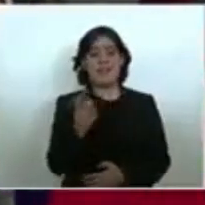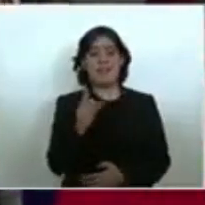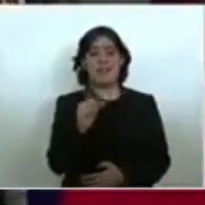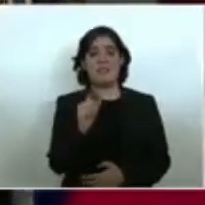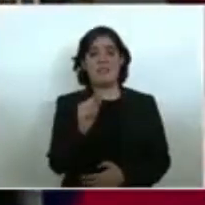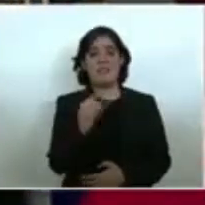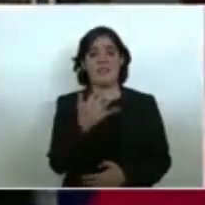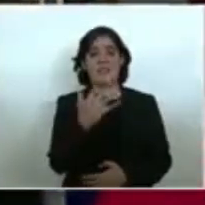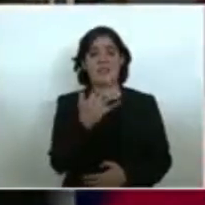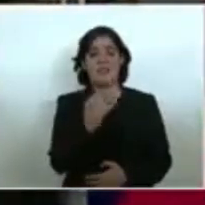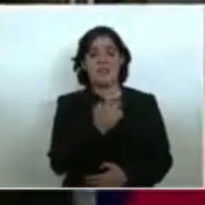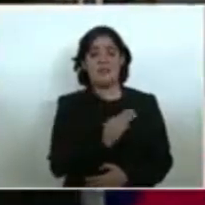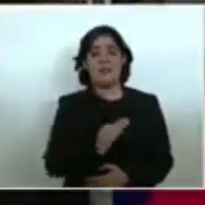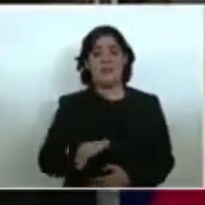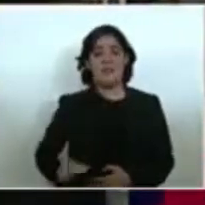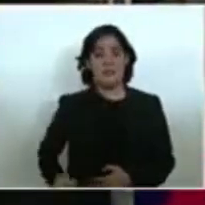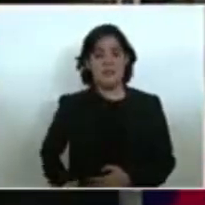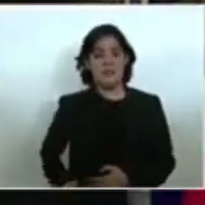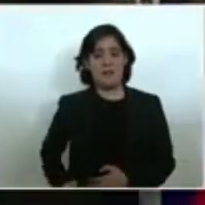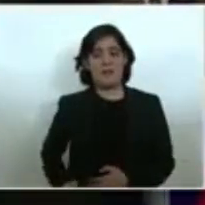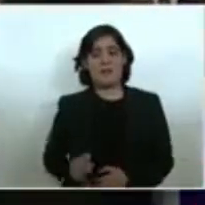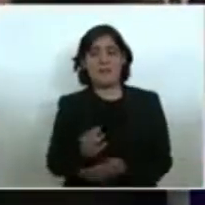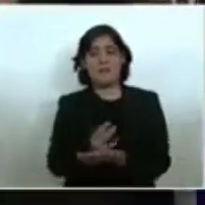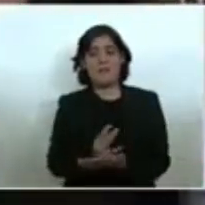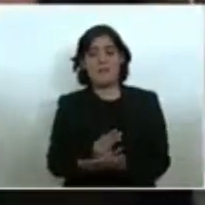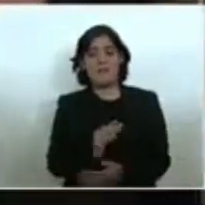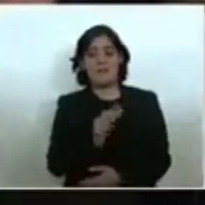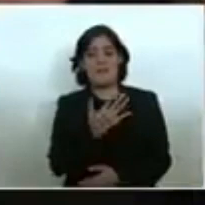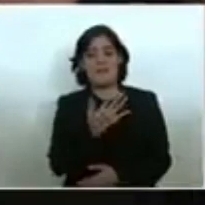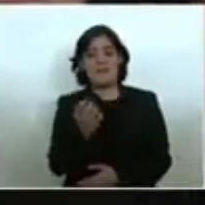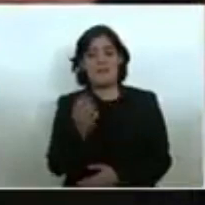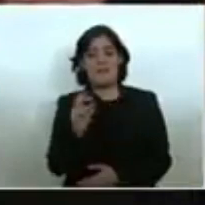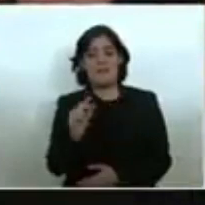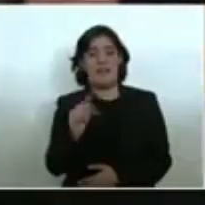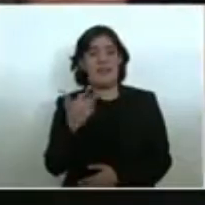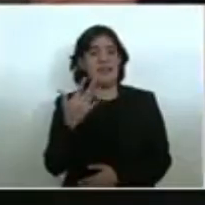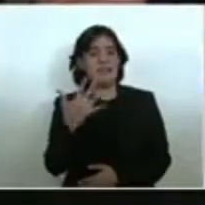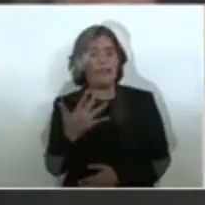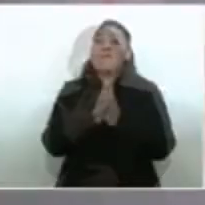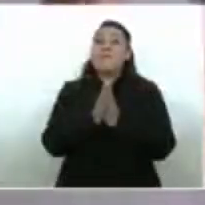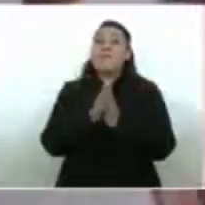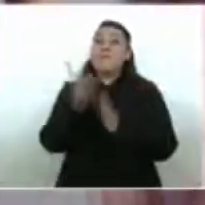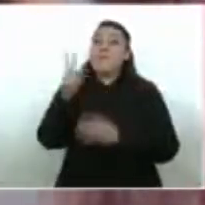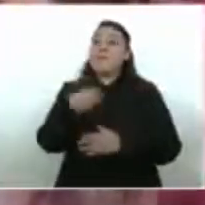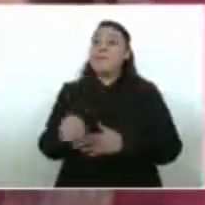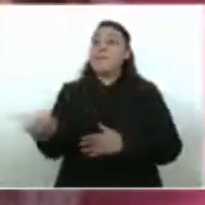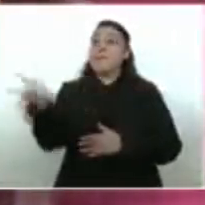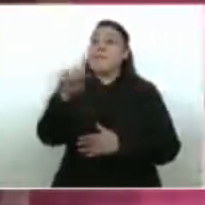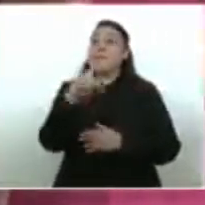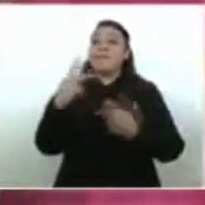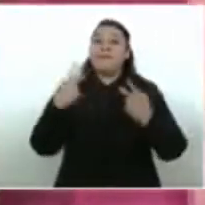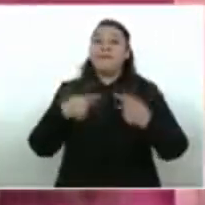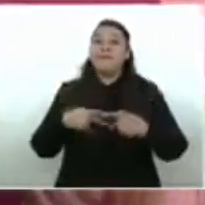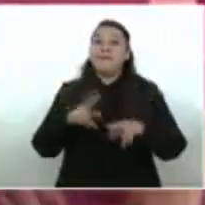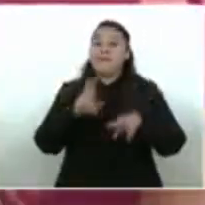2030 en el mundo se lleva solamente un avance del 15% RTG noticias mar Horacio Ramos